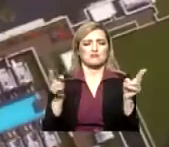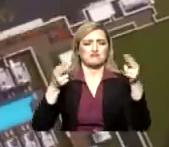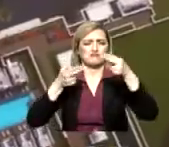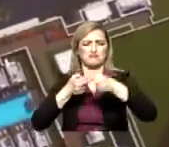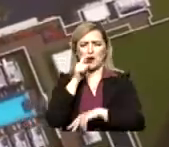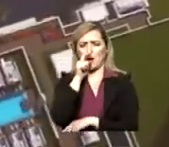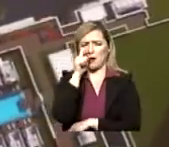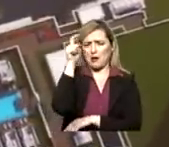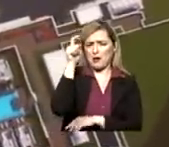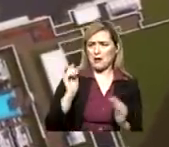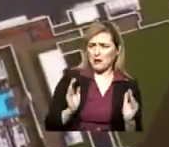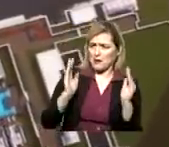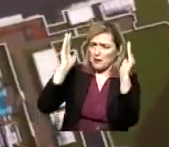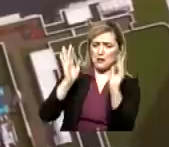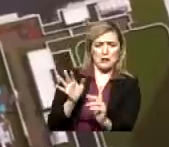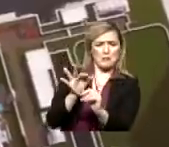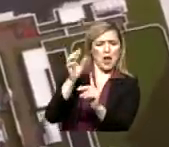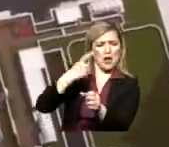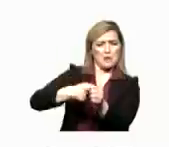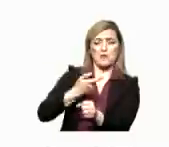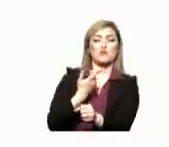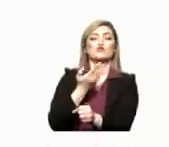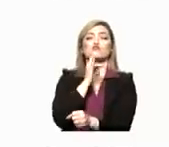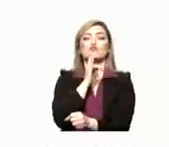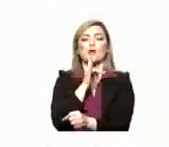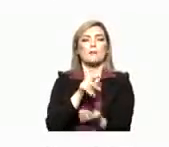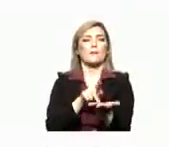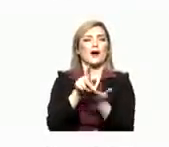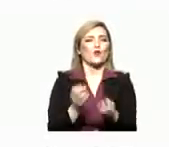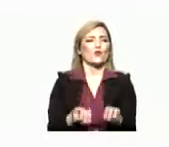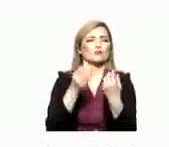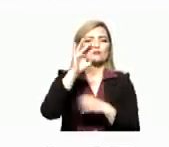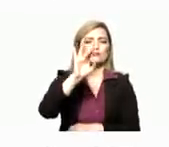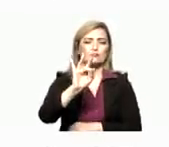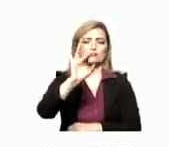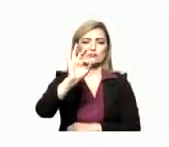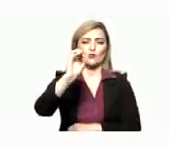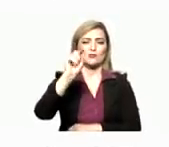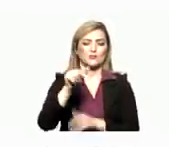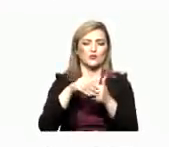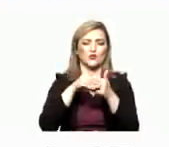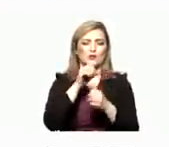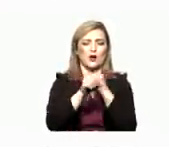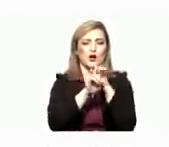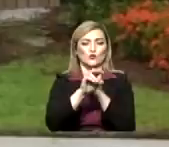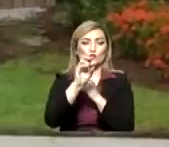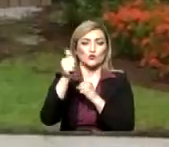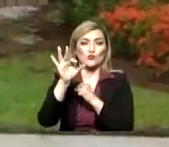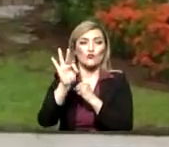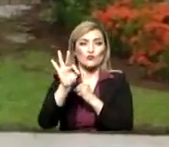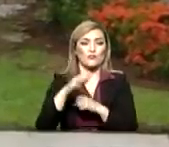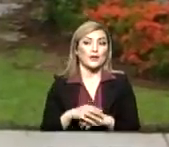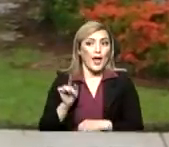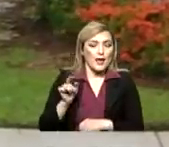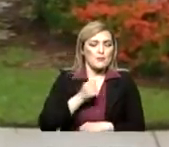lujoso departamento en un exclusivo edificio en Miami, por el que pagó $890,000 en el 2019.